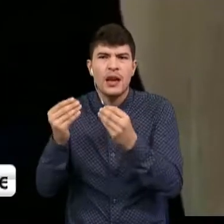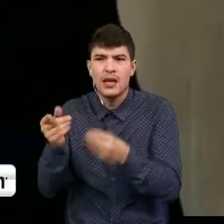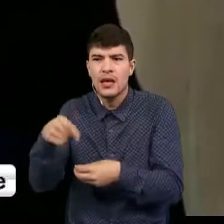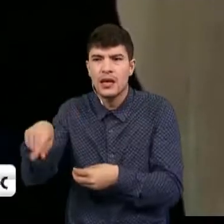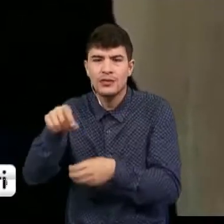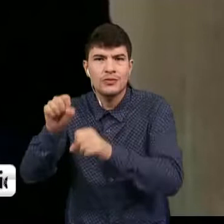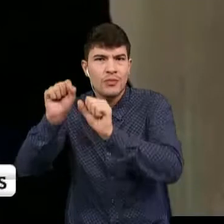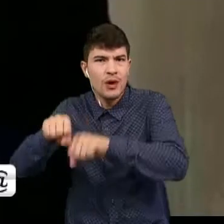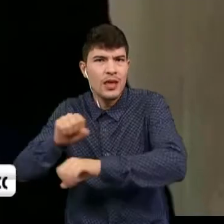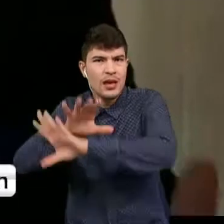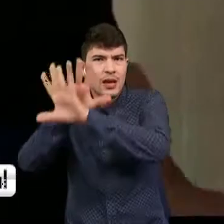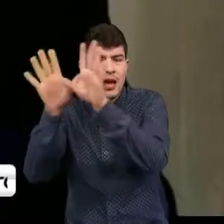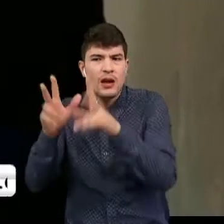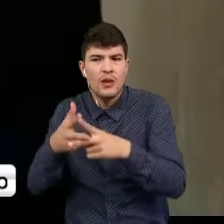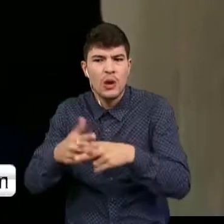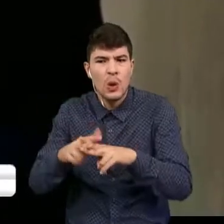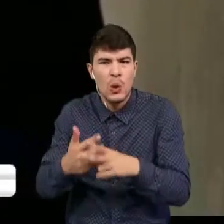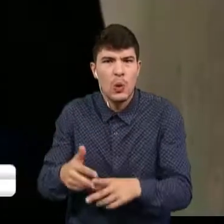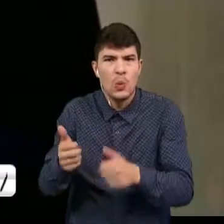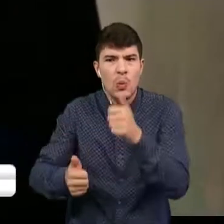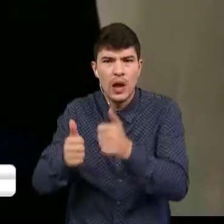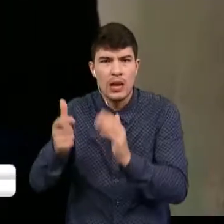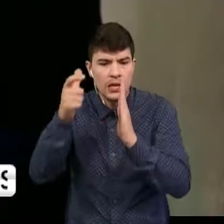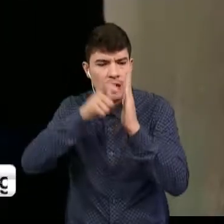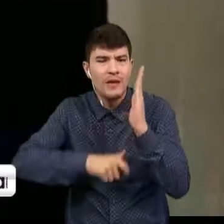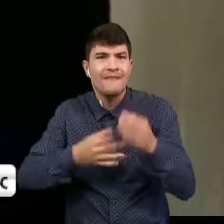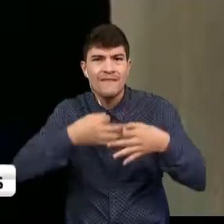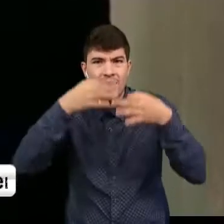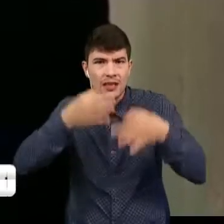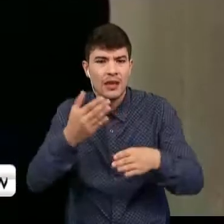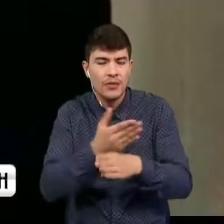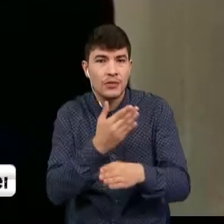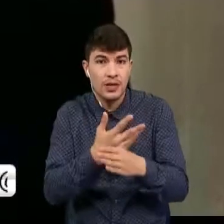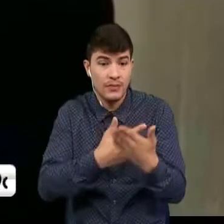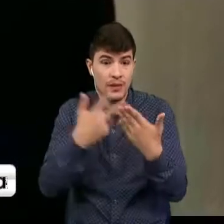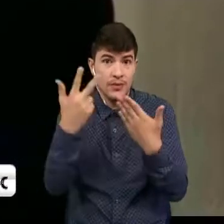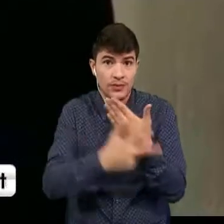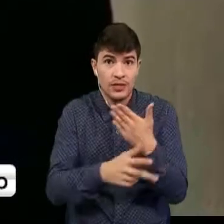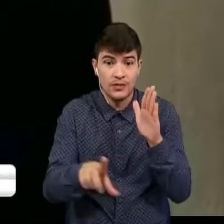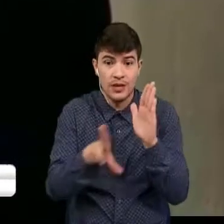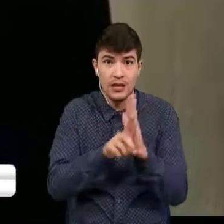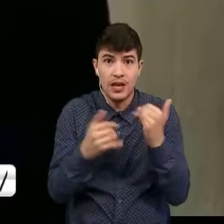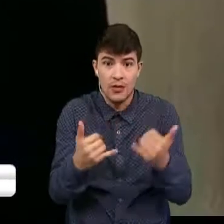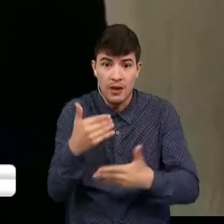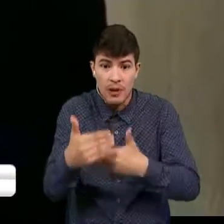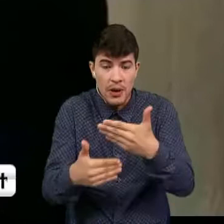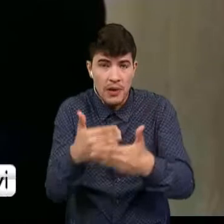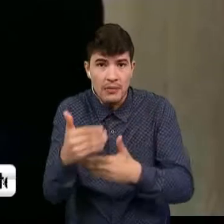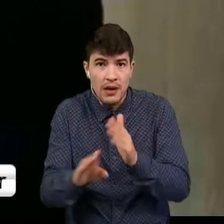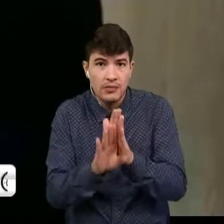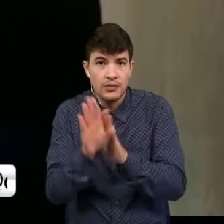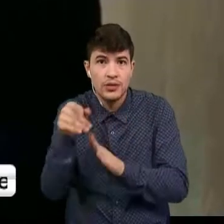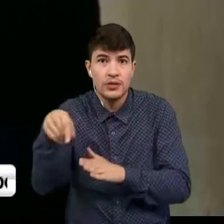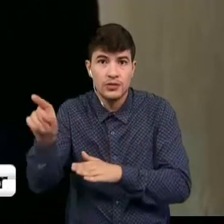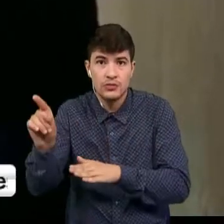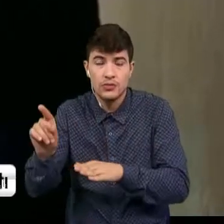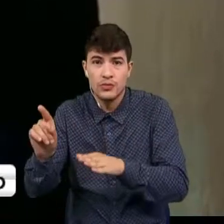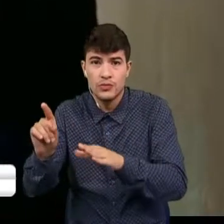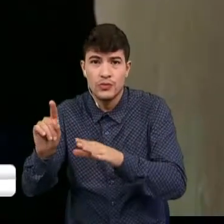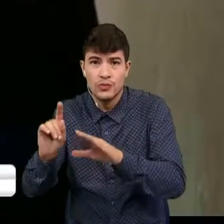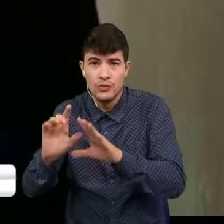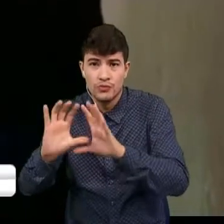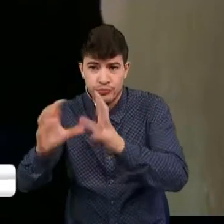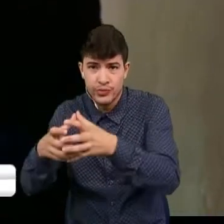tuvieran claridad sobre las herramientas, diagnosticaran los verdaderos problemas y en el proyecto de ley que se encuentra haciendo curso en este momento y trámite en la Comisión Sexta de la Cámara